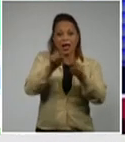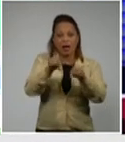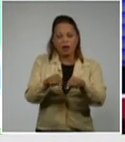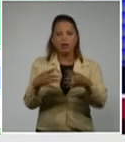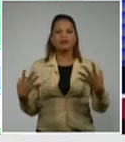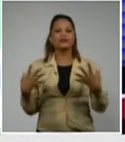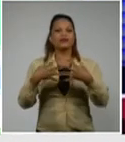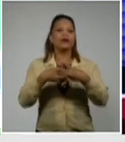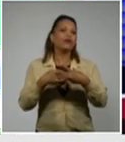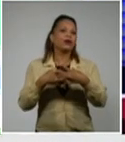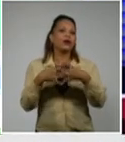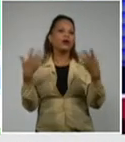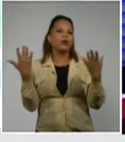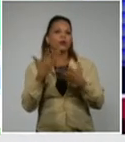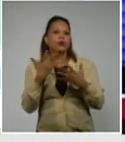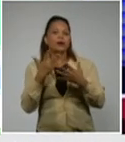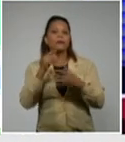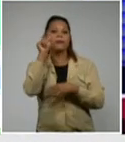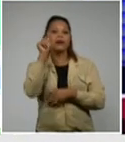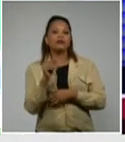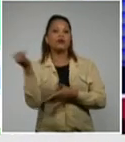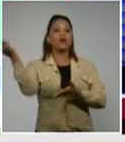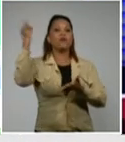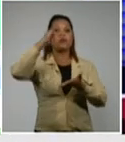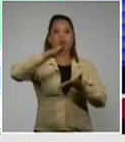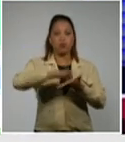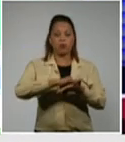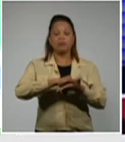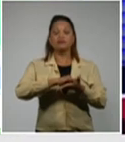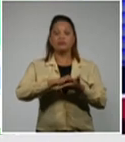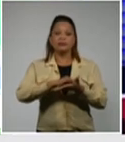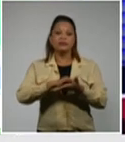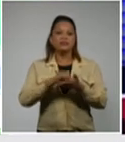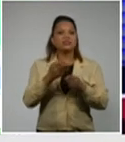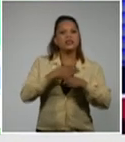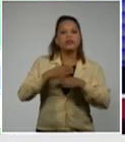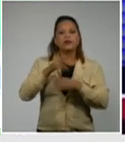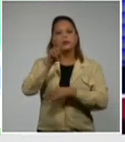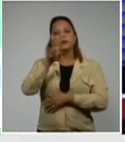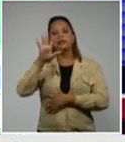relación con viajeros internacionales. Eso representa el